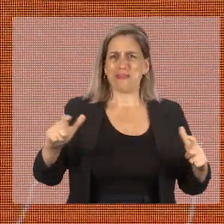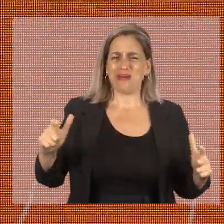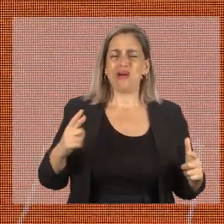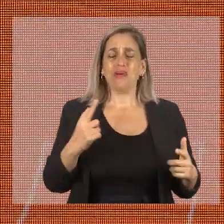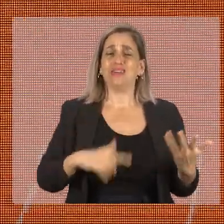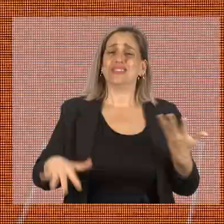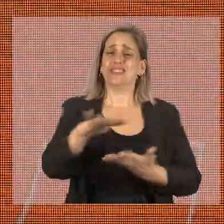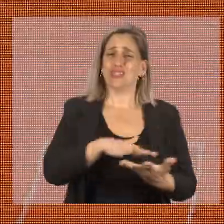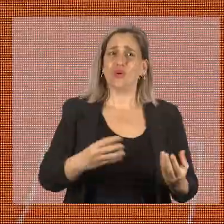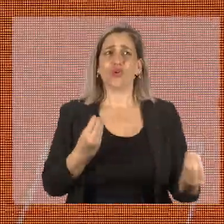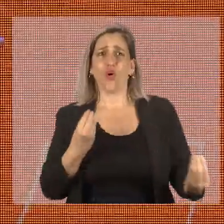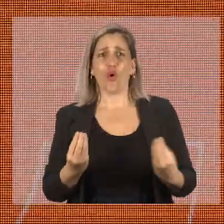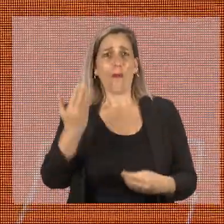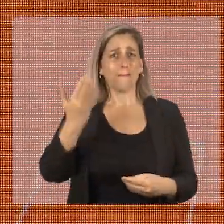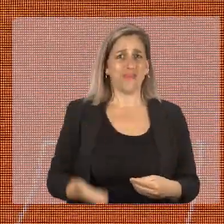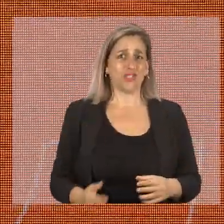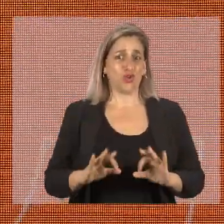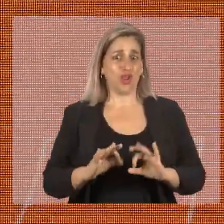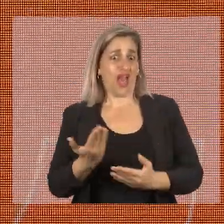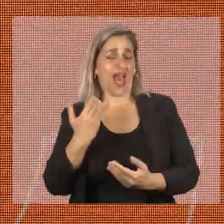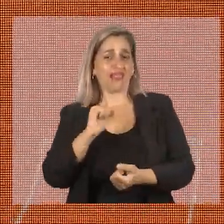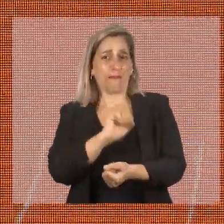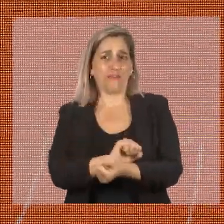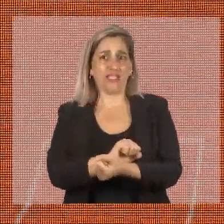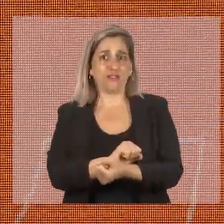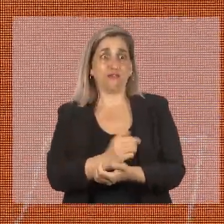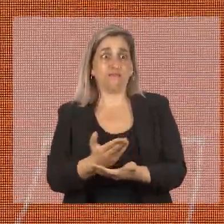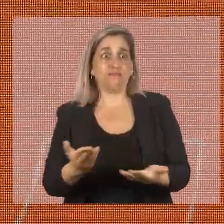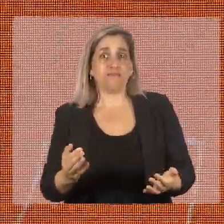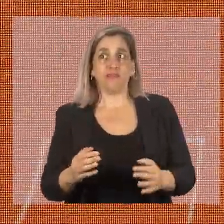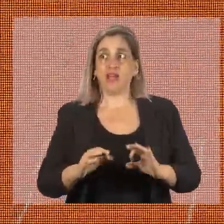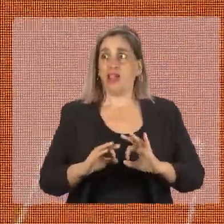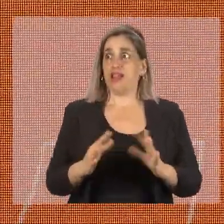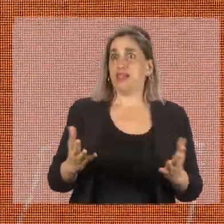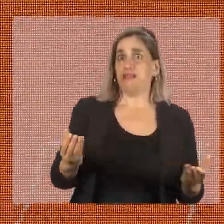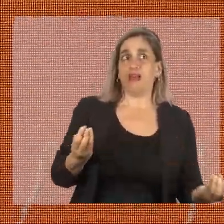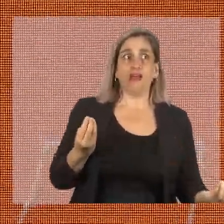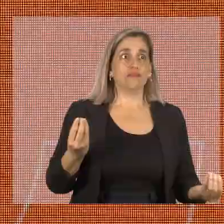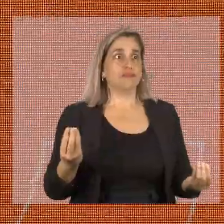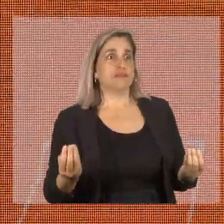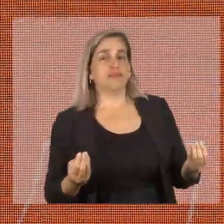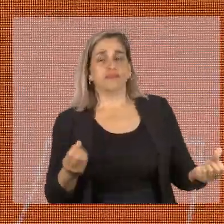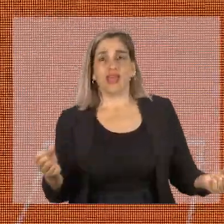Sobre todo las condiciones en las que sale esa gente. Sale con una mano adelante y una mano atrás.